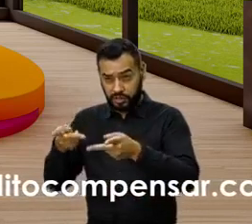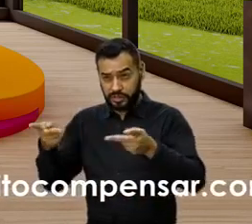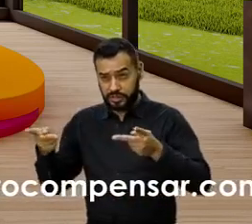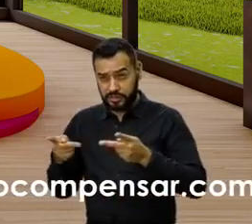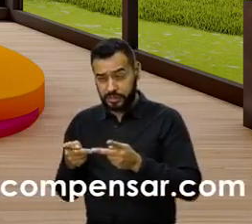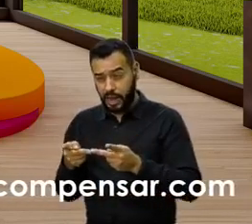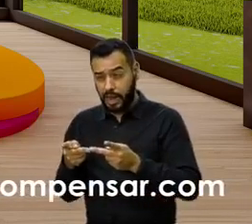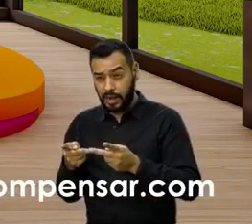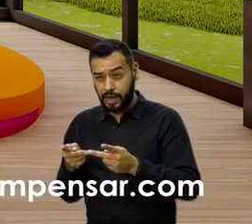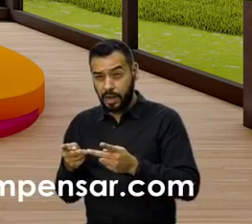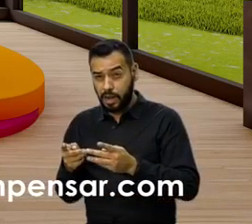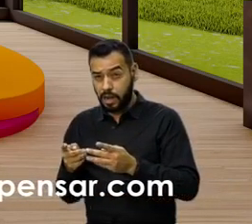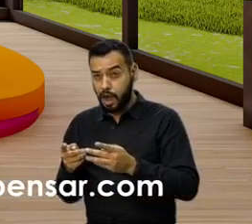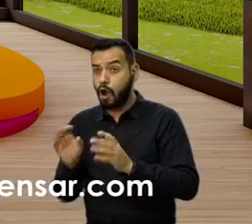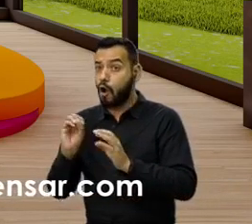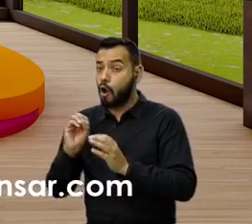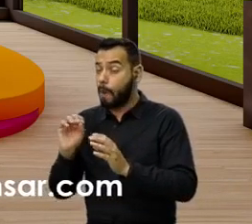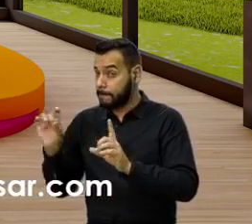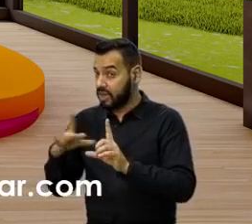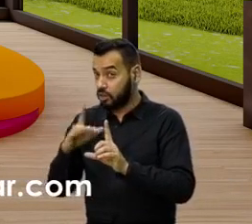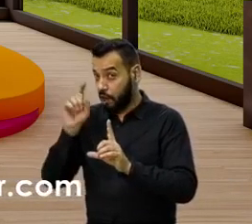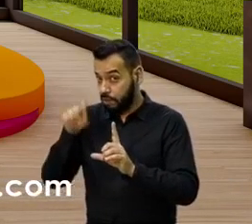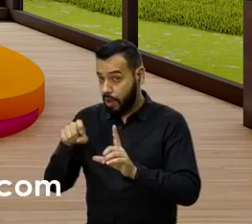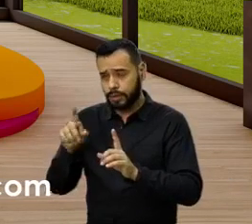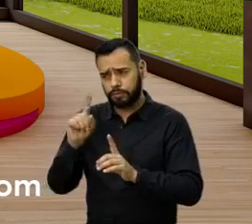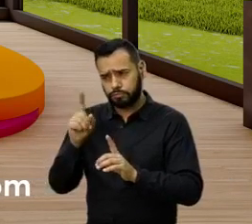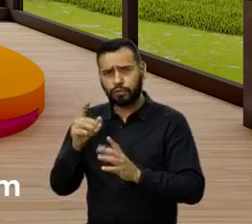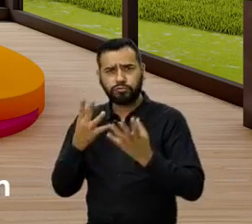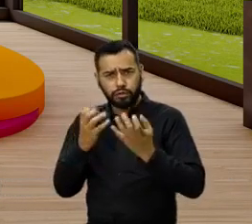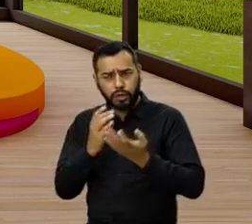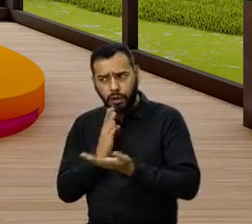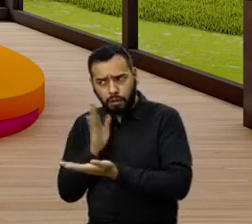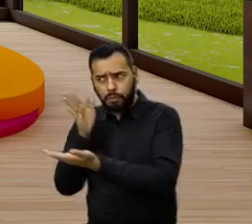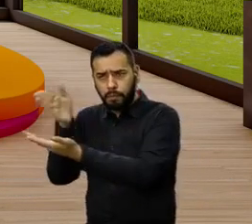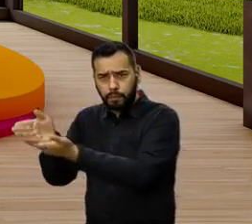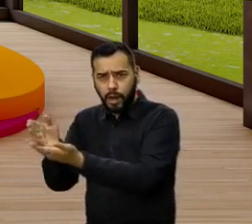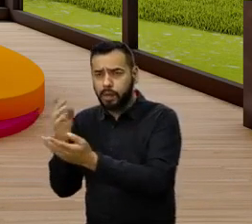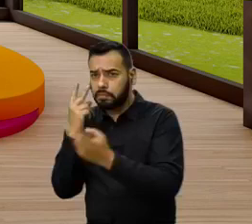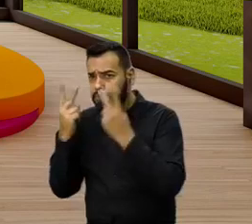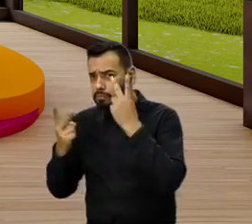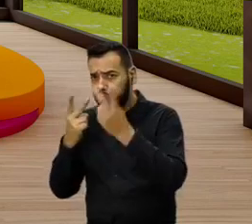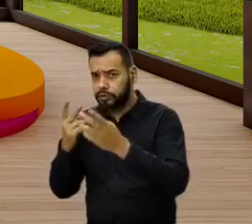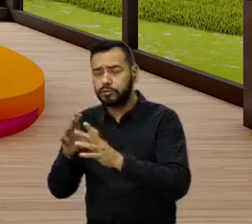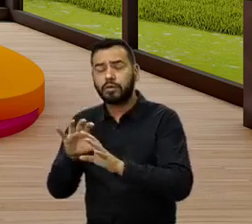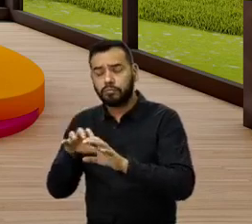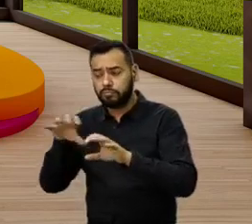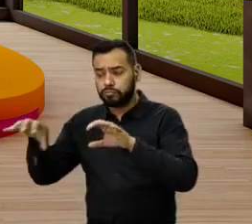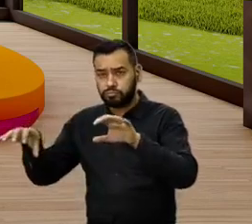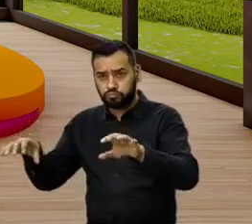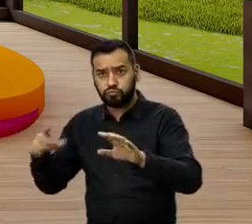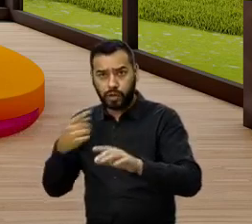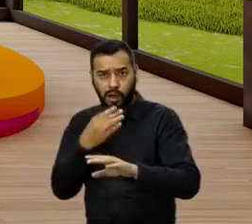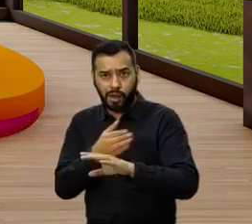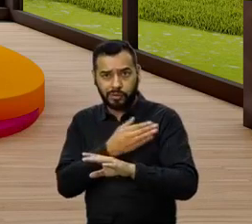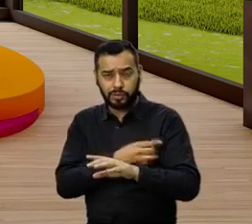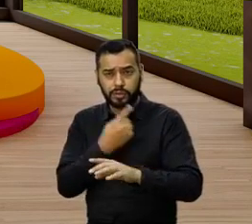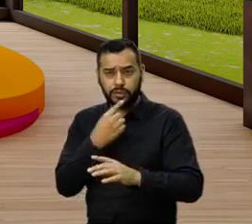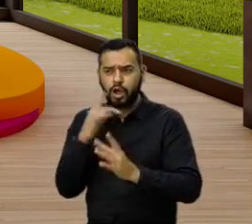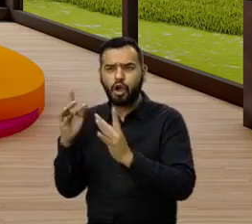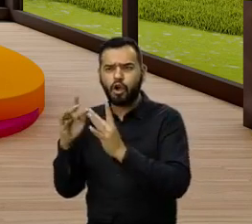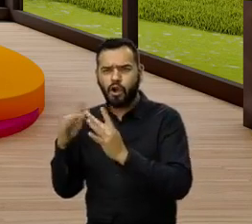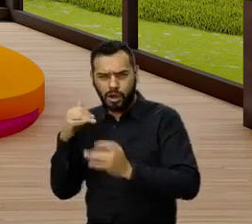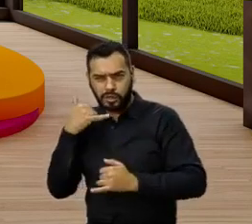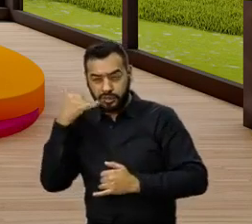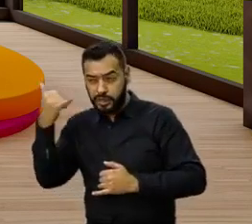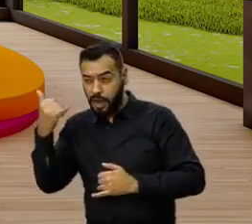o tiene que ser virtual no en este caso si nos desea visitar lo puede hacer sin ningún inconveniente como dije hace un momento se pueden contactar